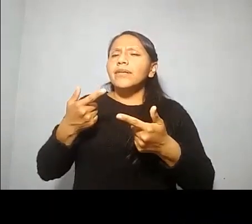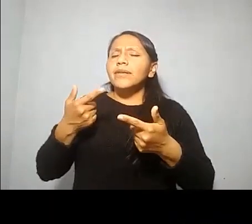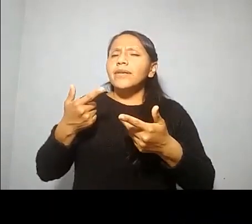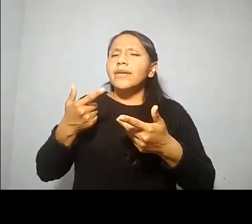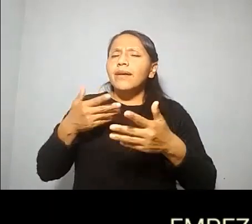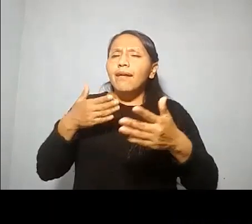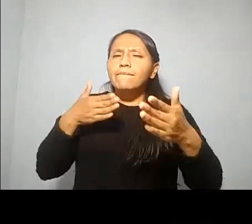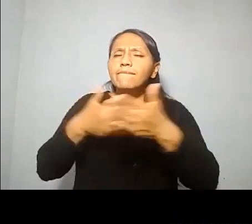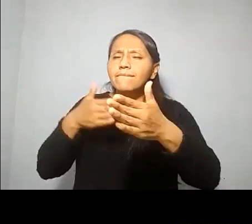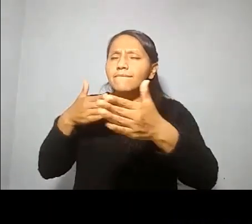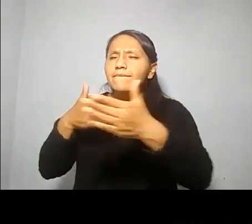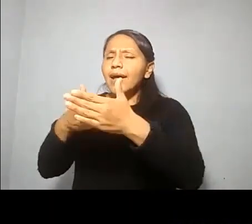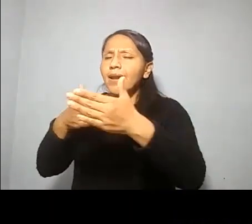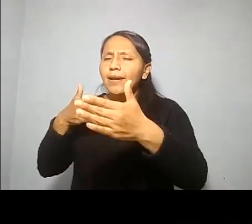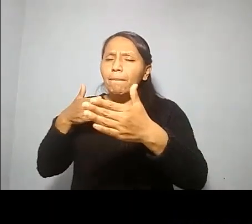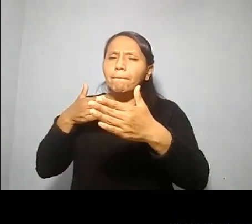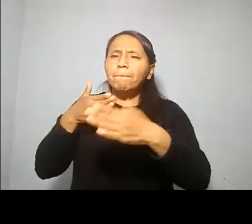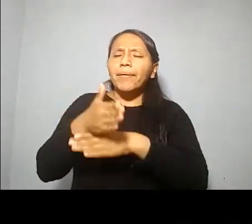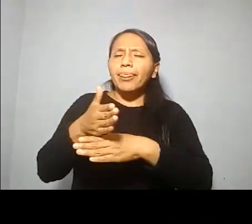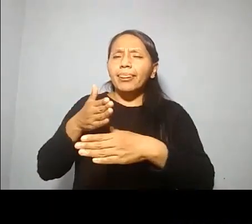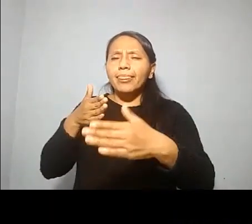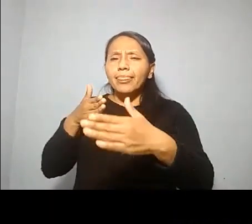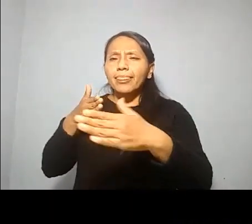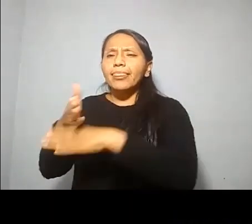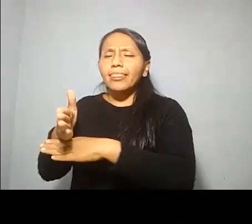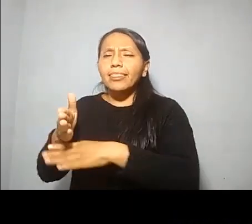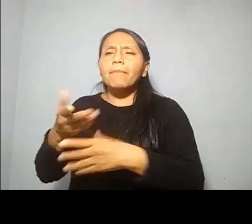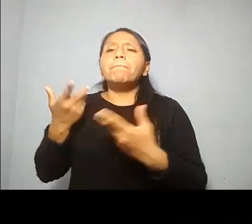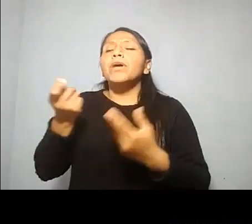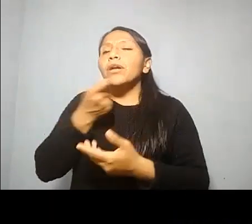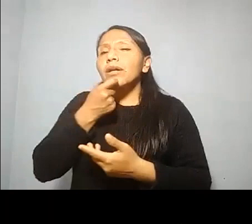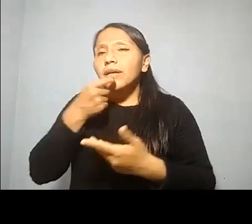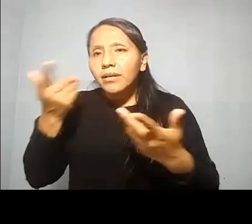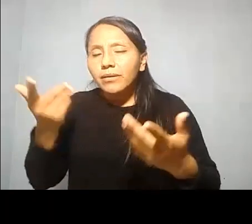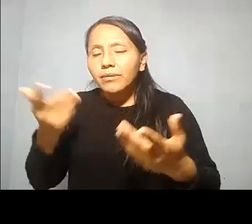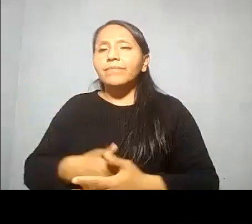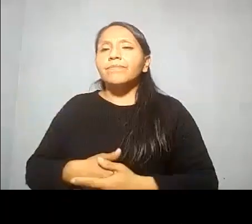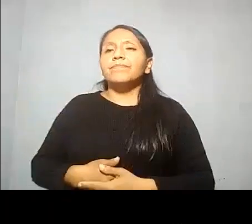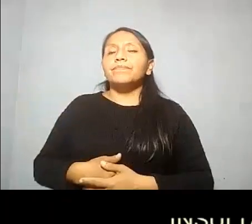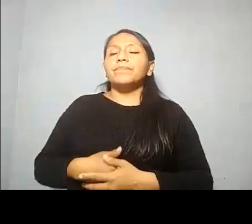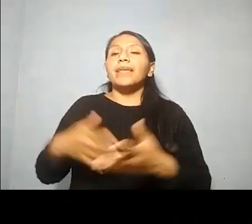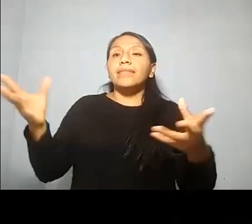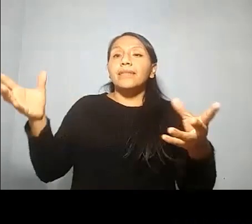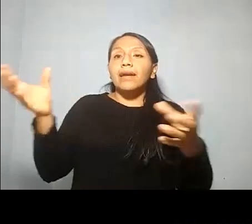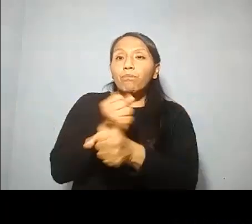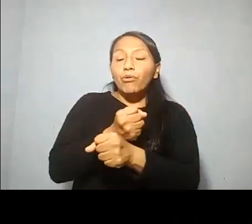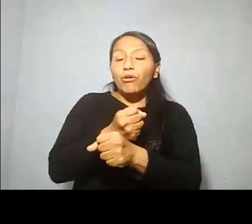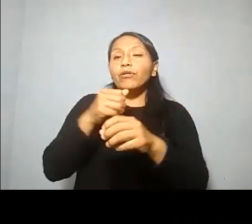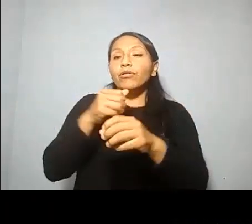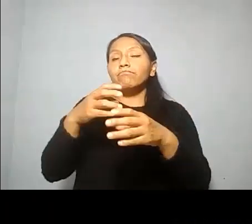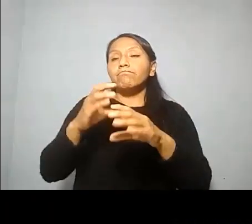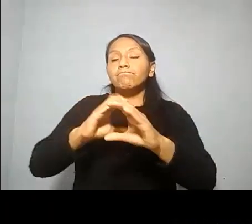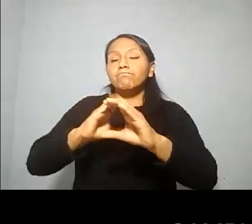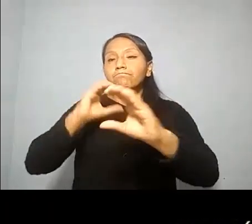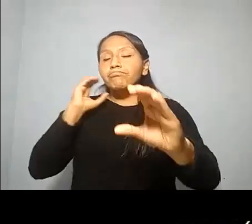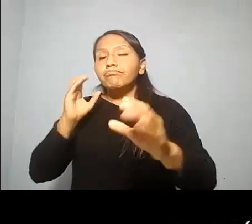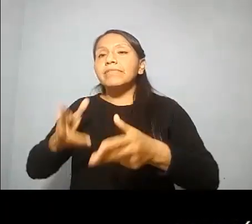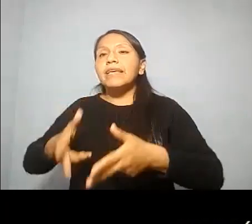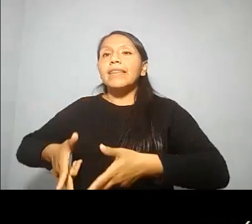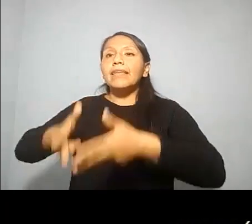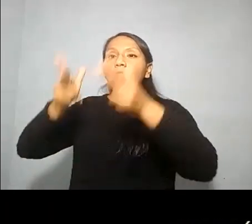sociales que habían en la sociedad, como por ejemplo, el transporte, los edificios